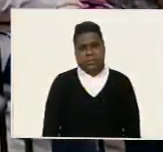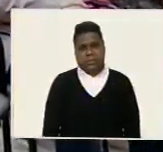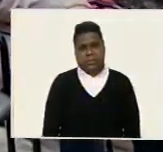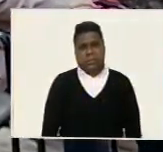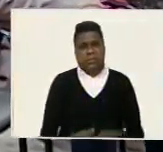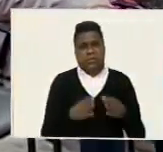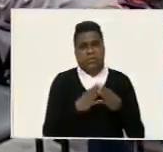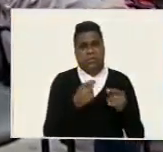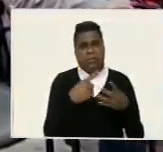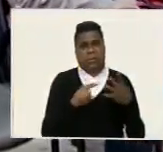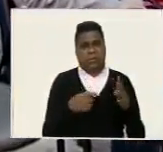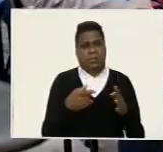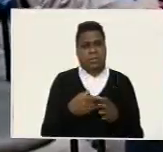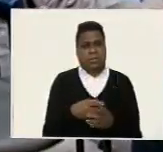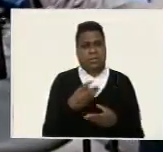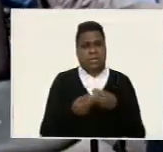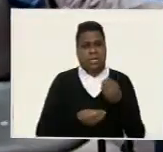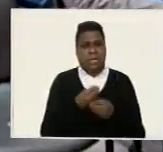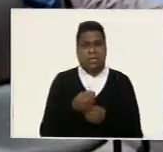Páez,